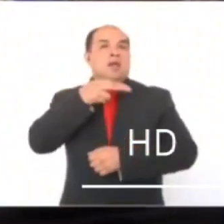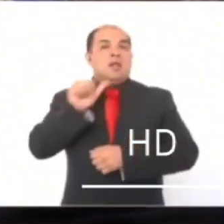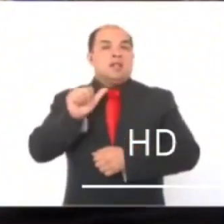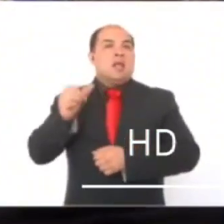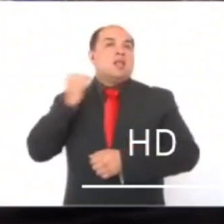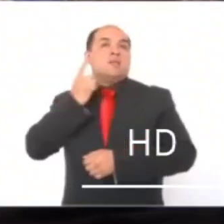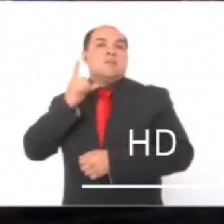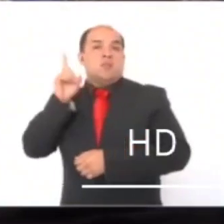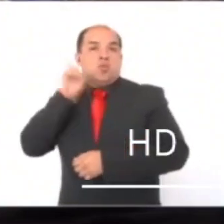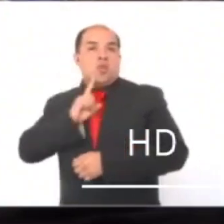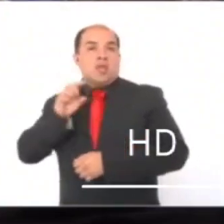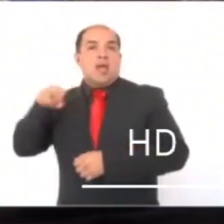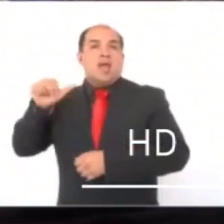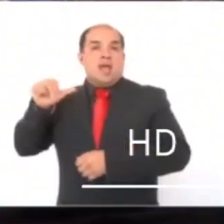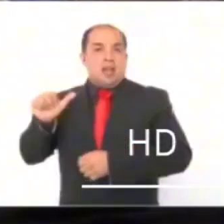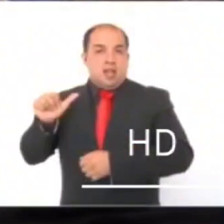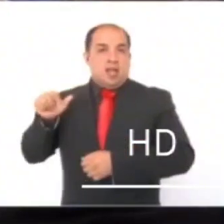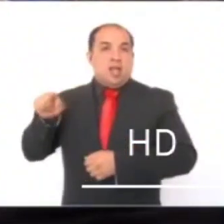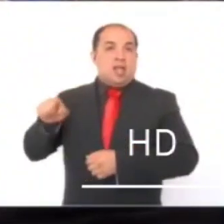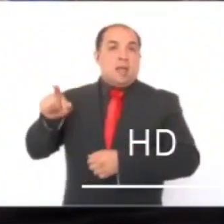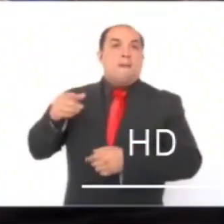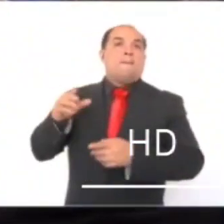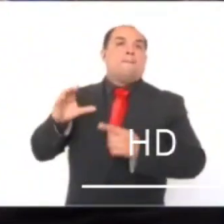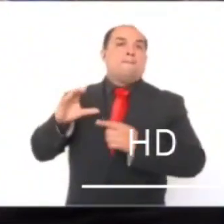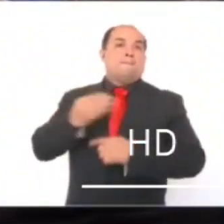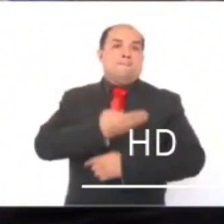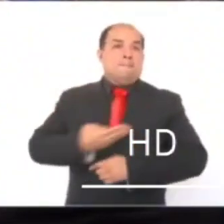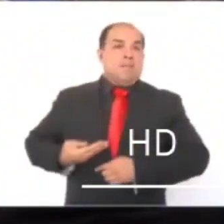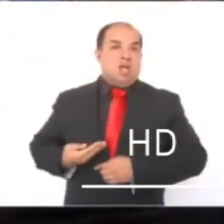Moore, que es presidenta de la Comisión de Igualdad